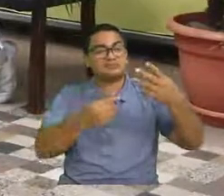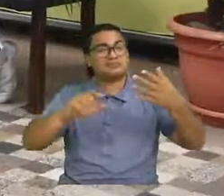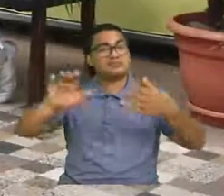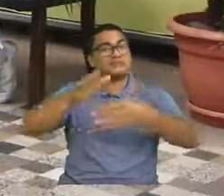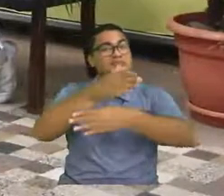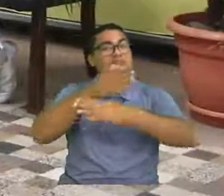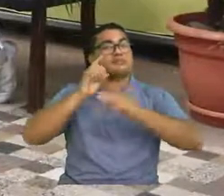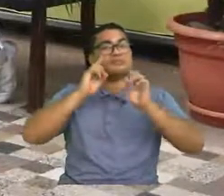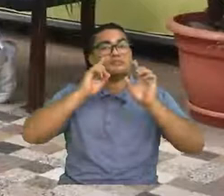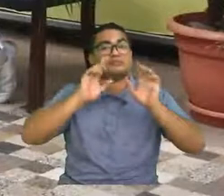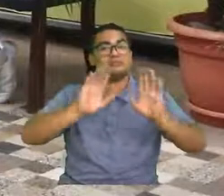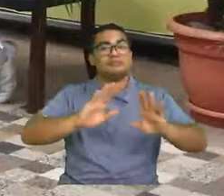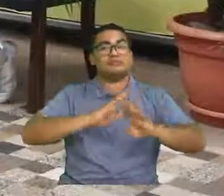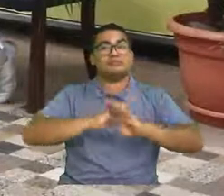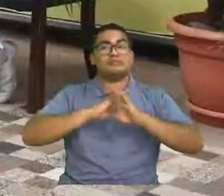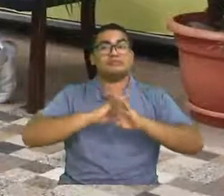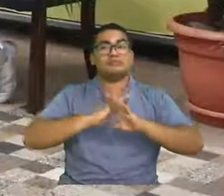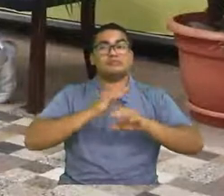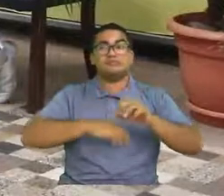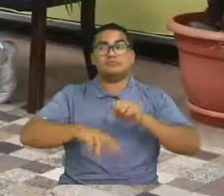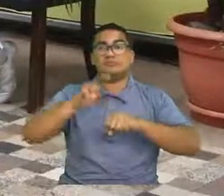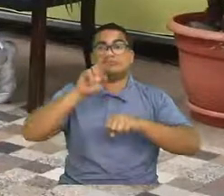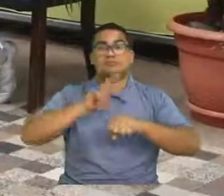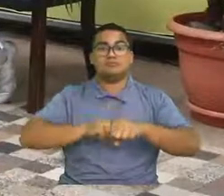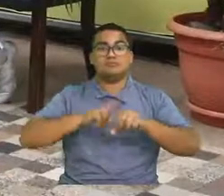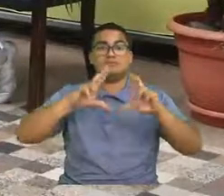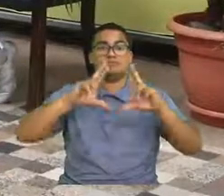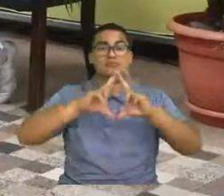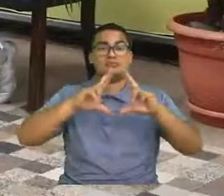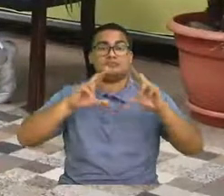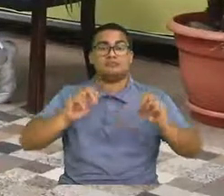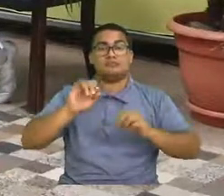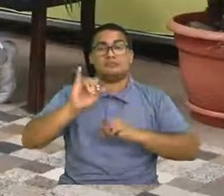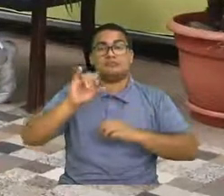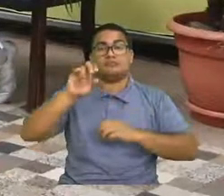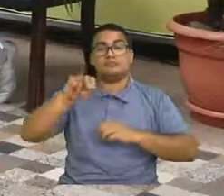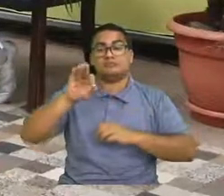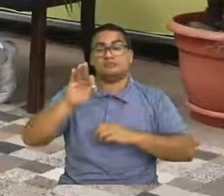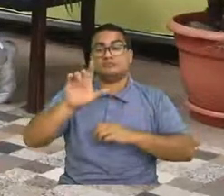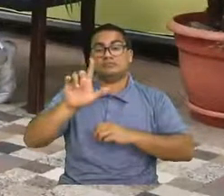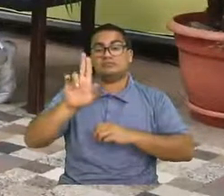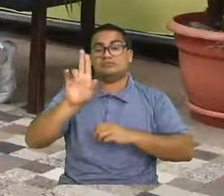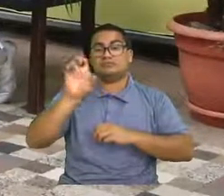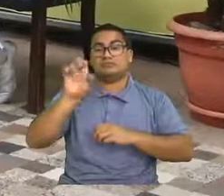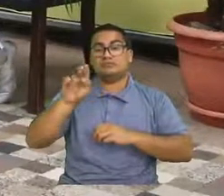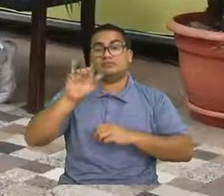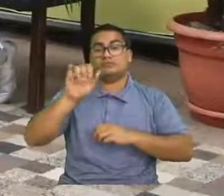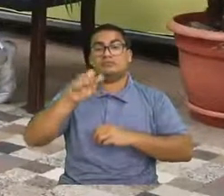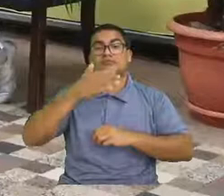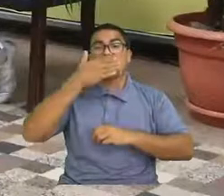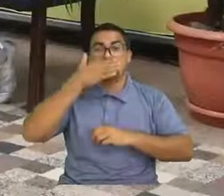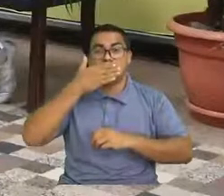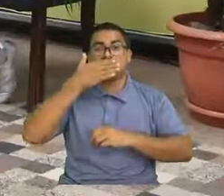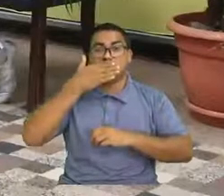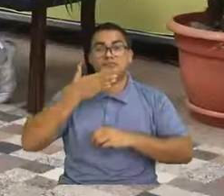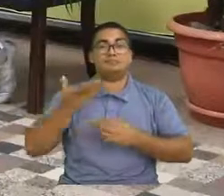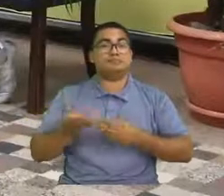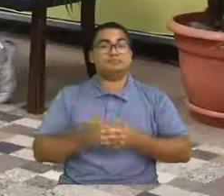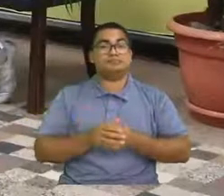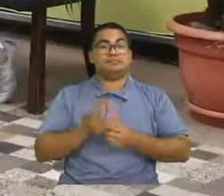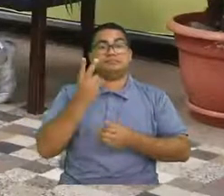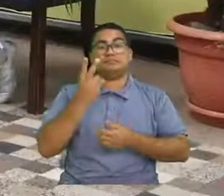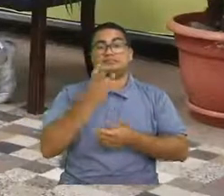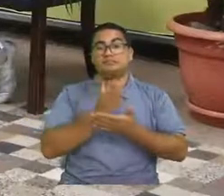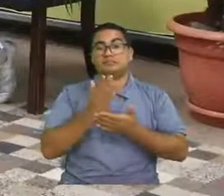se realiza lo que es también la Jornada Nacional contra la Influenza. Se hacen dos jornadas al año. Esta, según